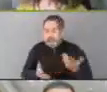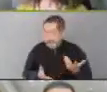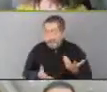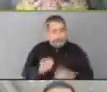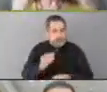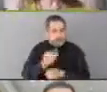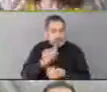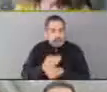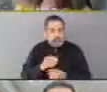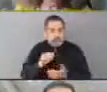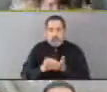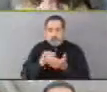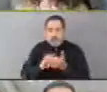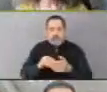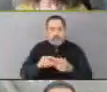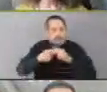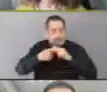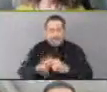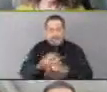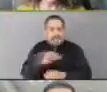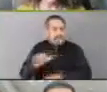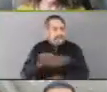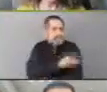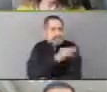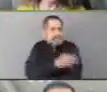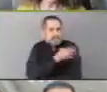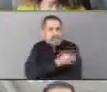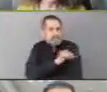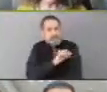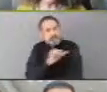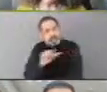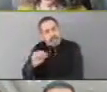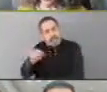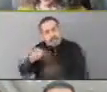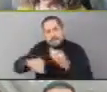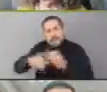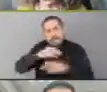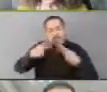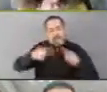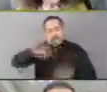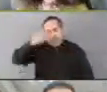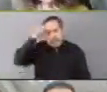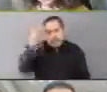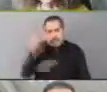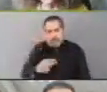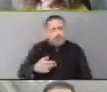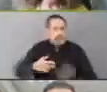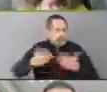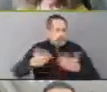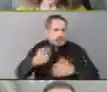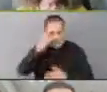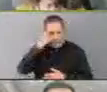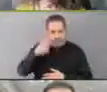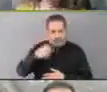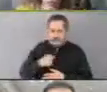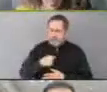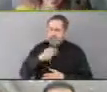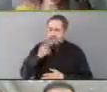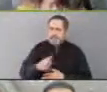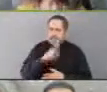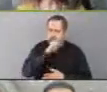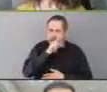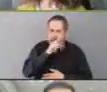vacunación de la gente en México. Entonces, a mí sí me preocupa, me